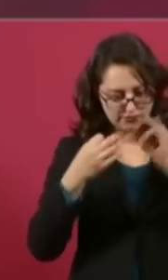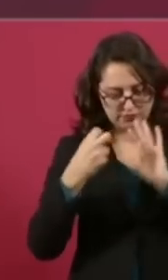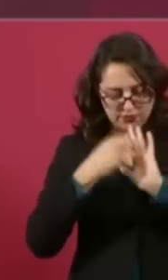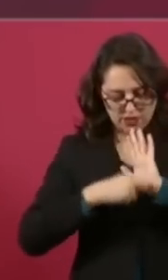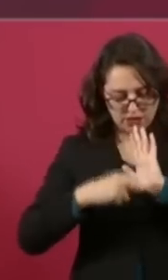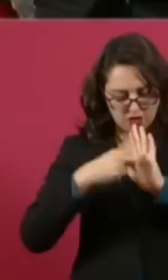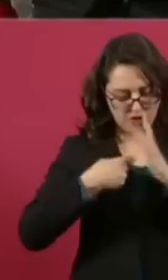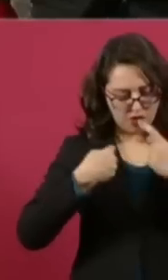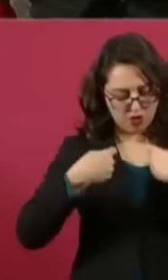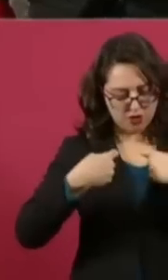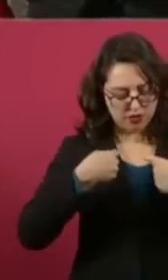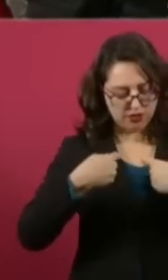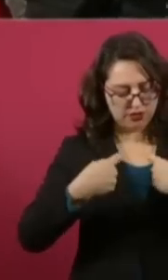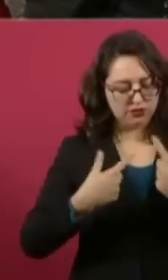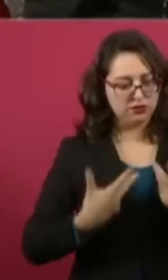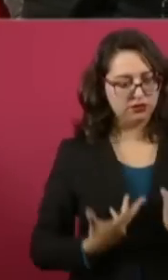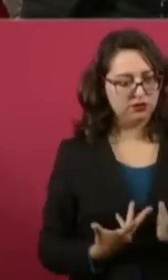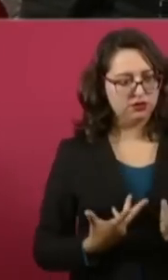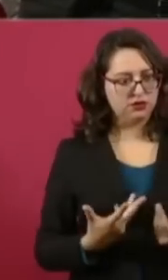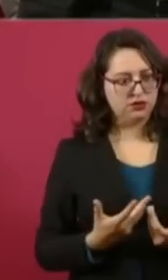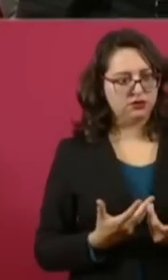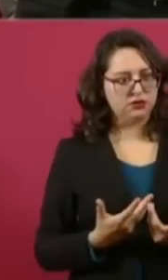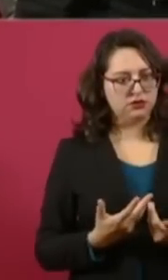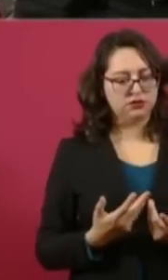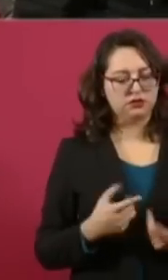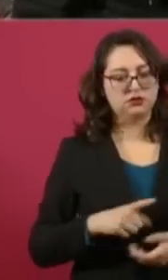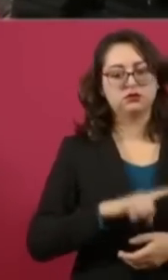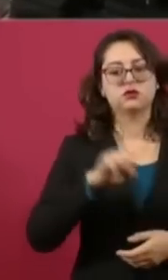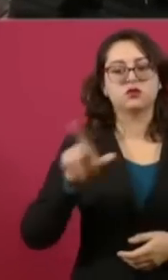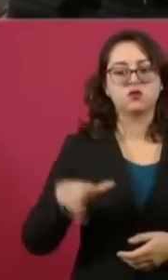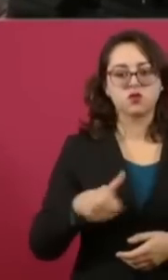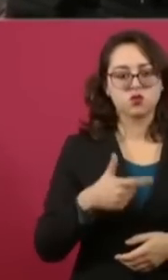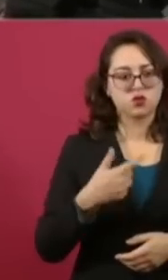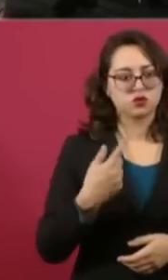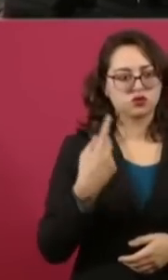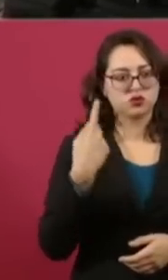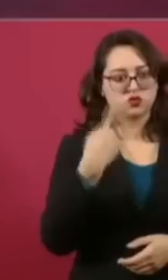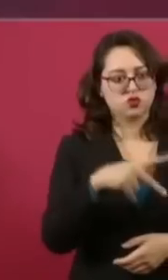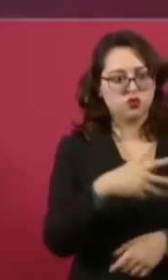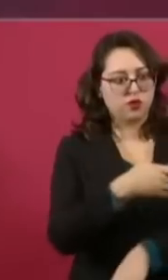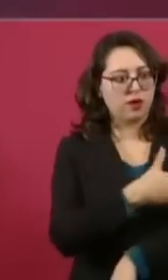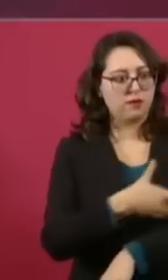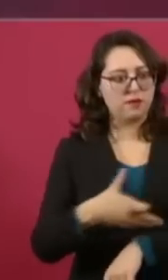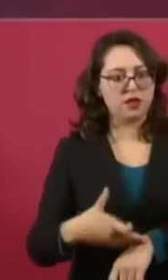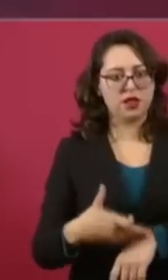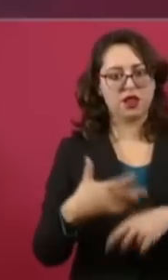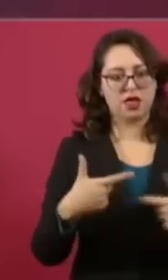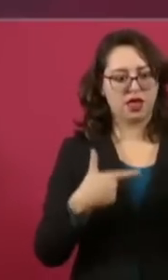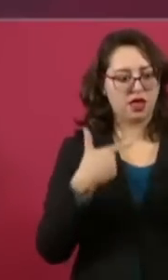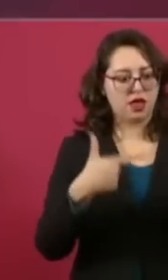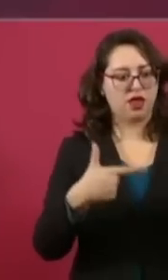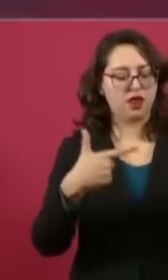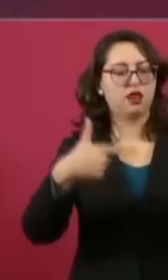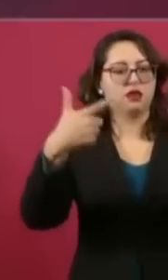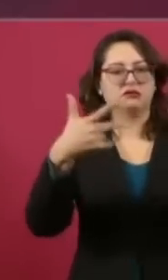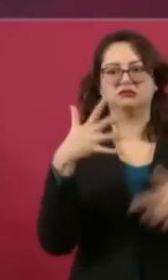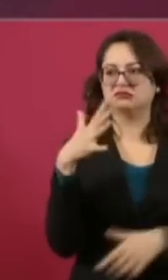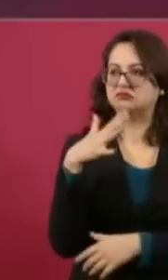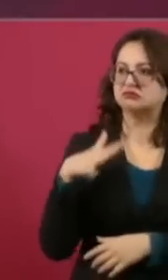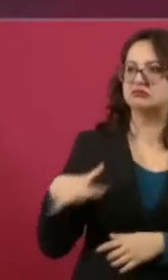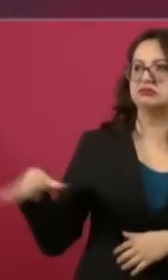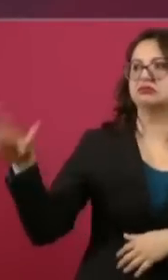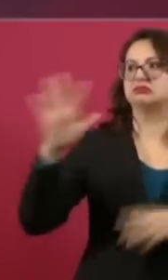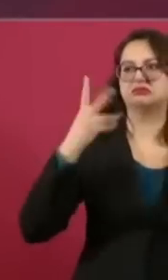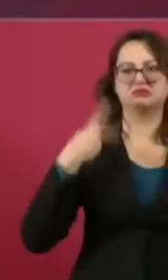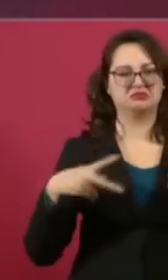es el futuro? O sea, ¿qué es lo que para el futuro? O sea, a ver. O sea, a mí eso me suena amenaza. Yo